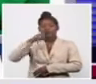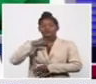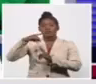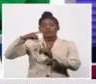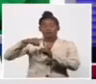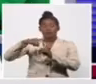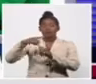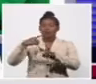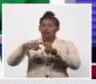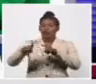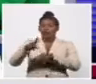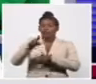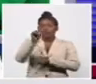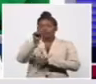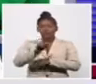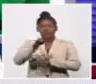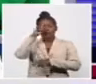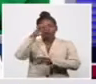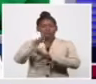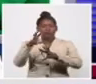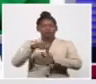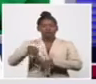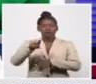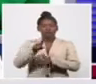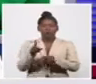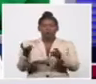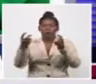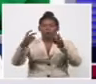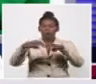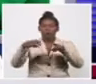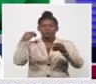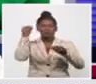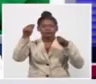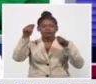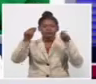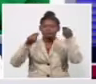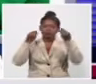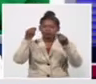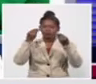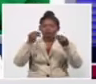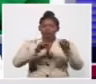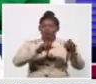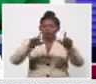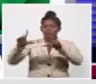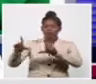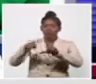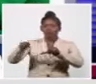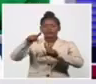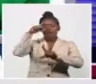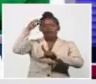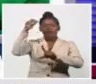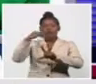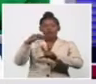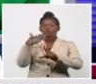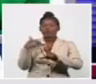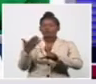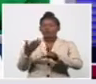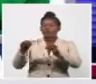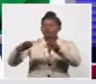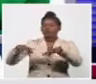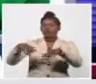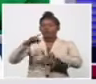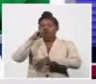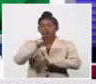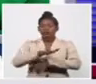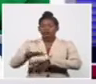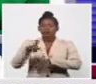Roberto Romero, que nos ayudó a hacer una presentación que al final la vamos a ver, desde el punto de vista de